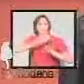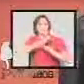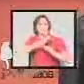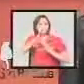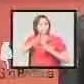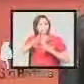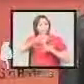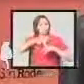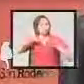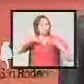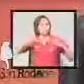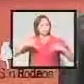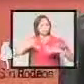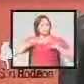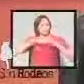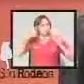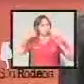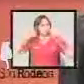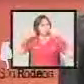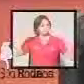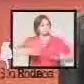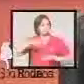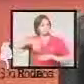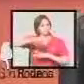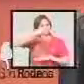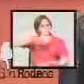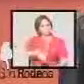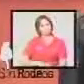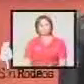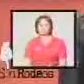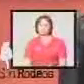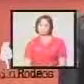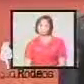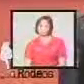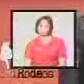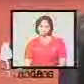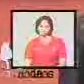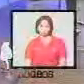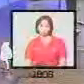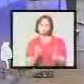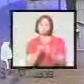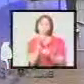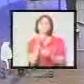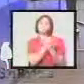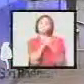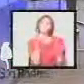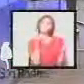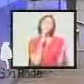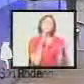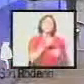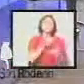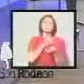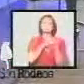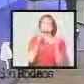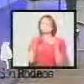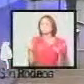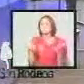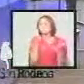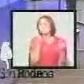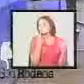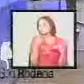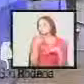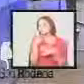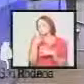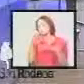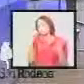crédito para poder atender estas necesidades también. También es bueno tal vez hablar un poquitito sobre el tema de la morosidad. Usted dice que es